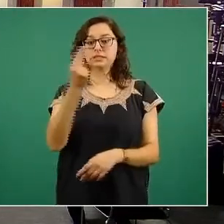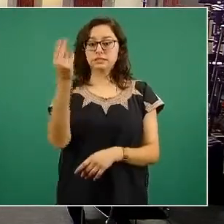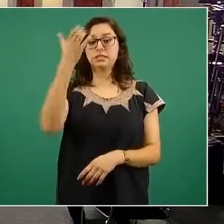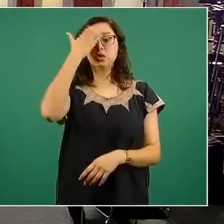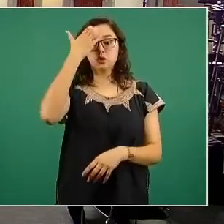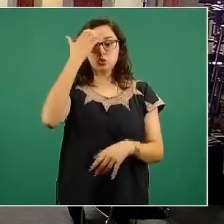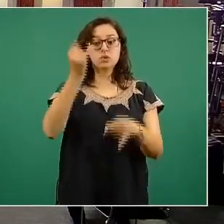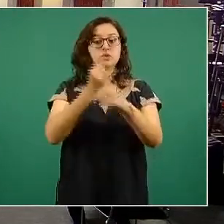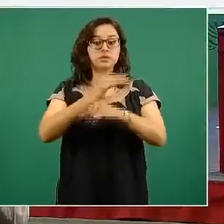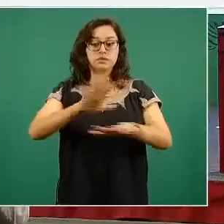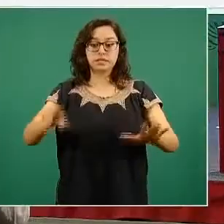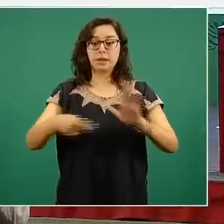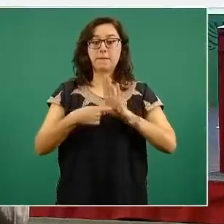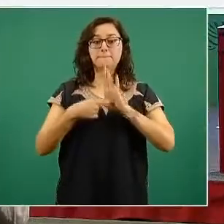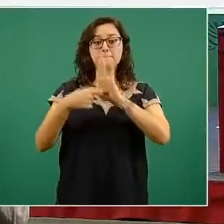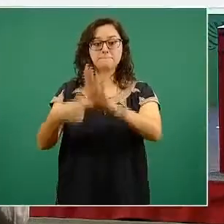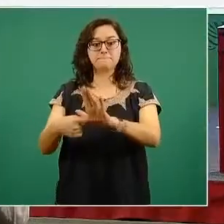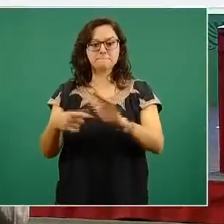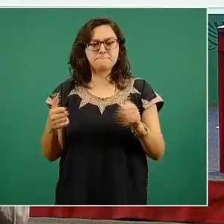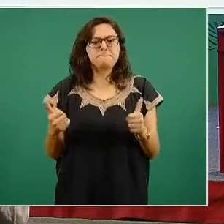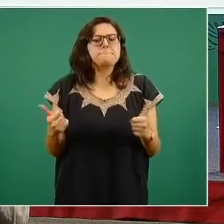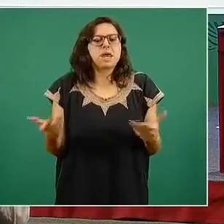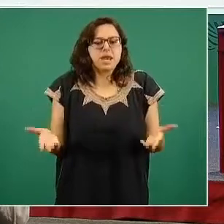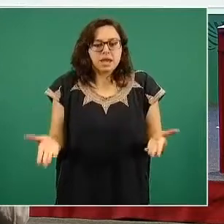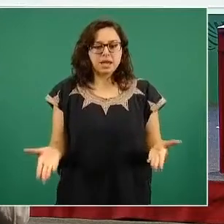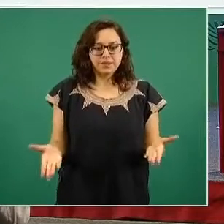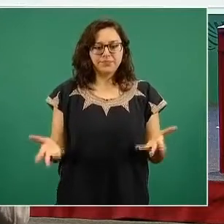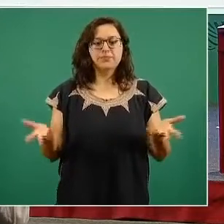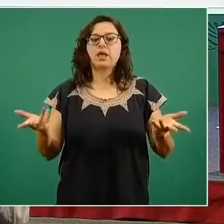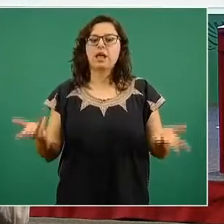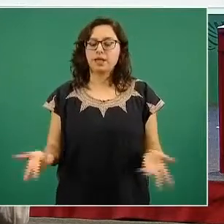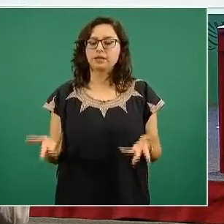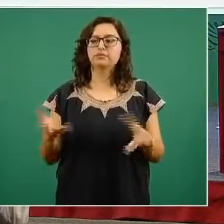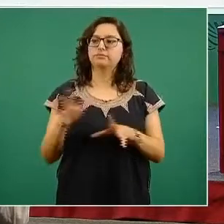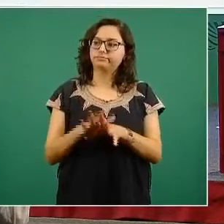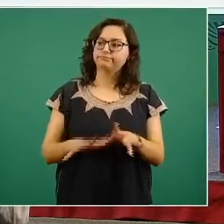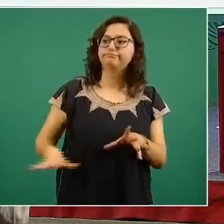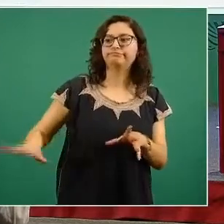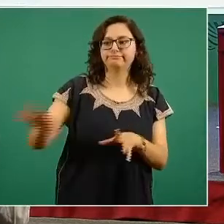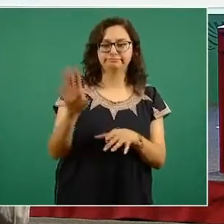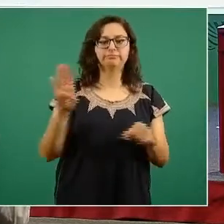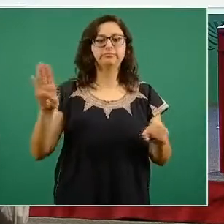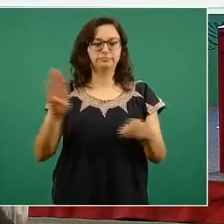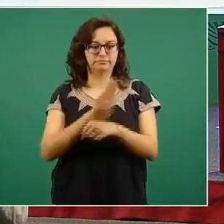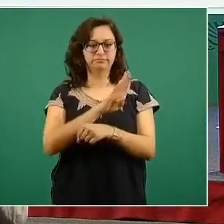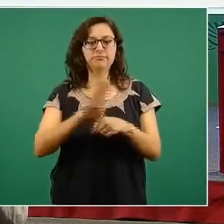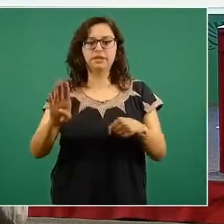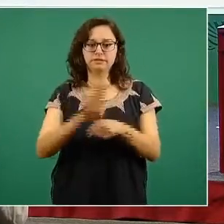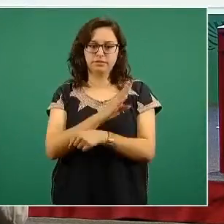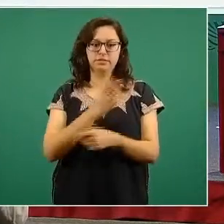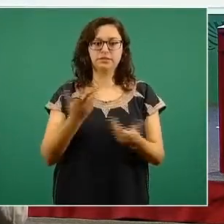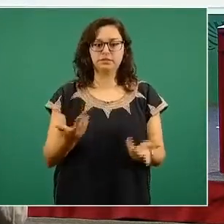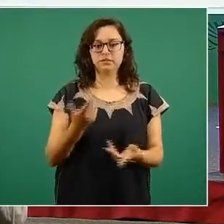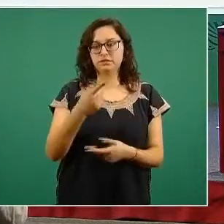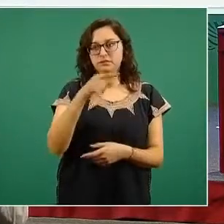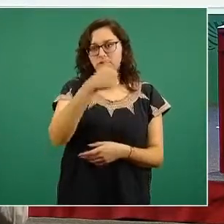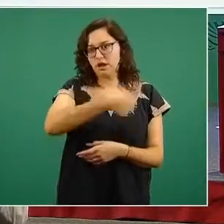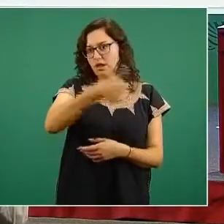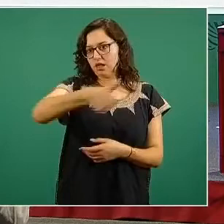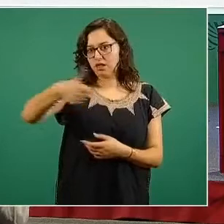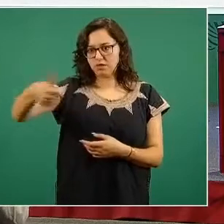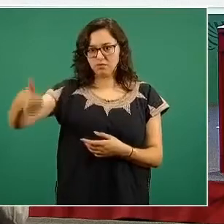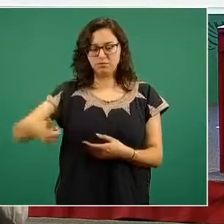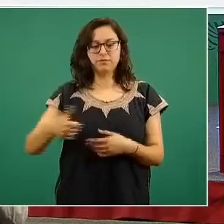esta información se tomen acciones que beneficien a cada uno de ustedes en sus